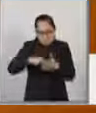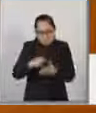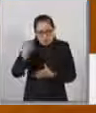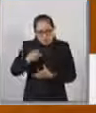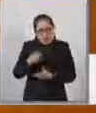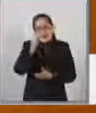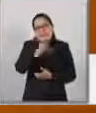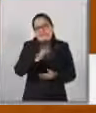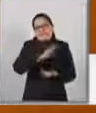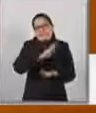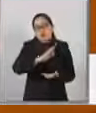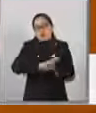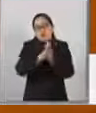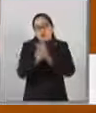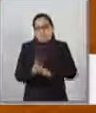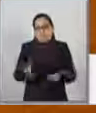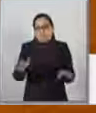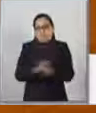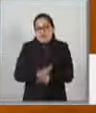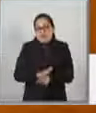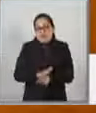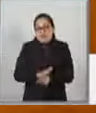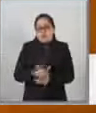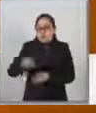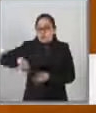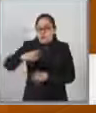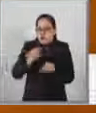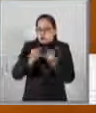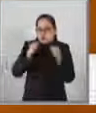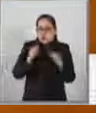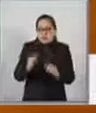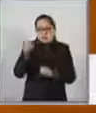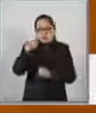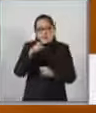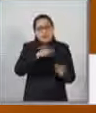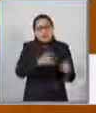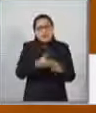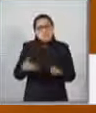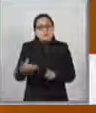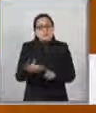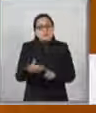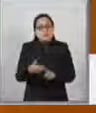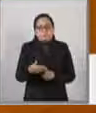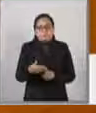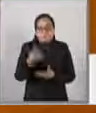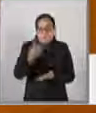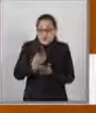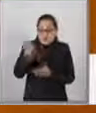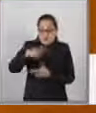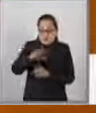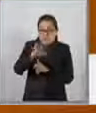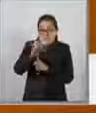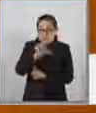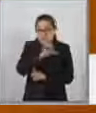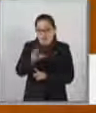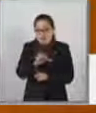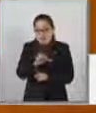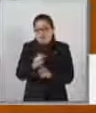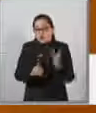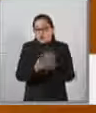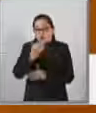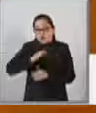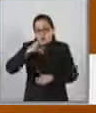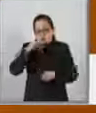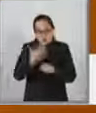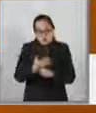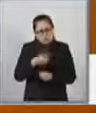ir transitando a una mayor independencia legislativa, no solamente para la selección de nombres, sino también